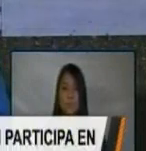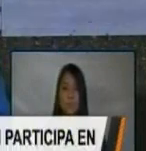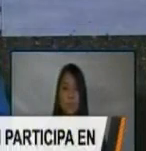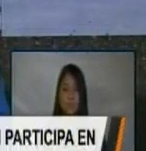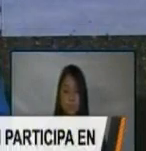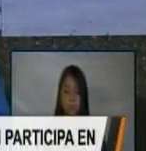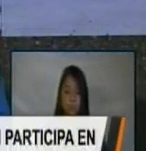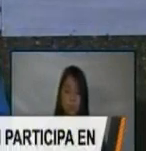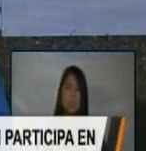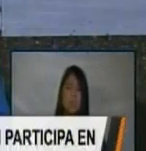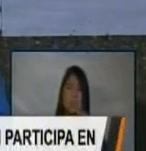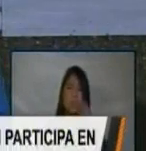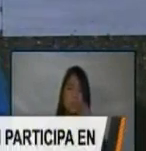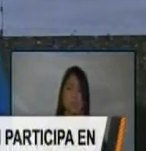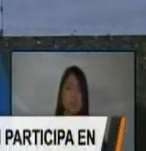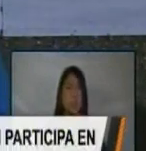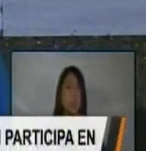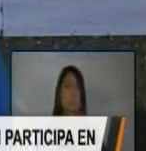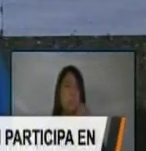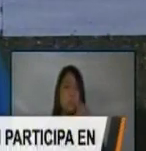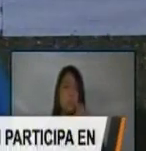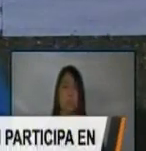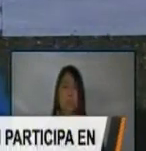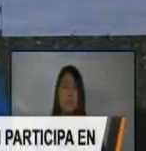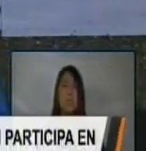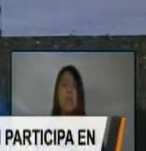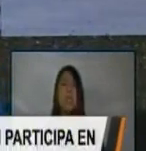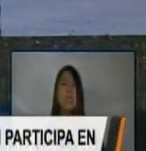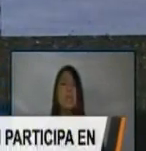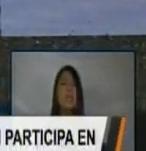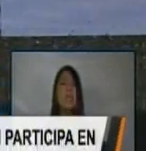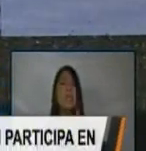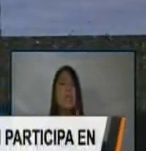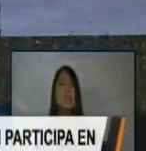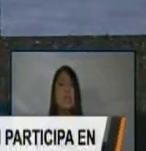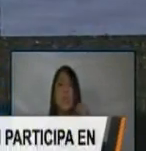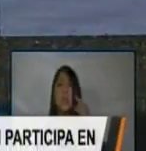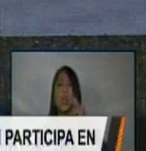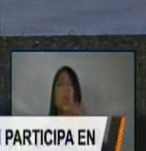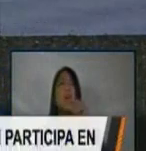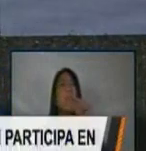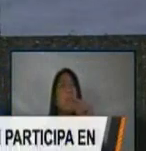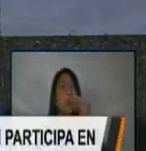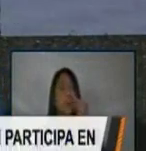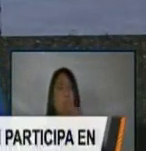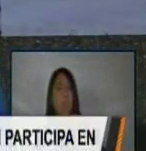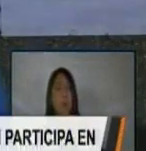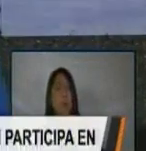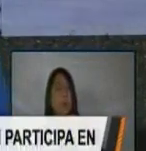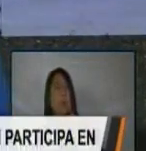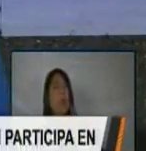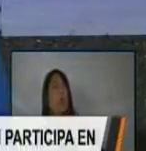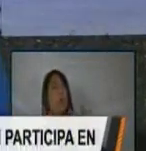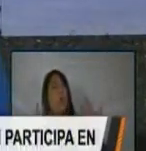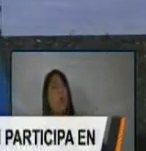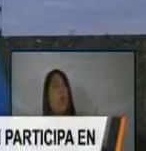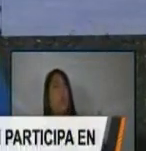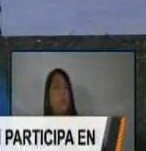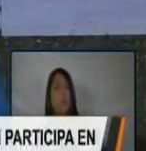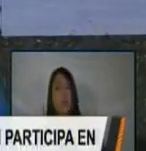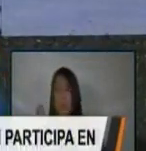Si con lo poco que conocemos de Quiriguá nos asombramos y se asombran los